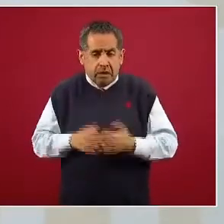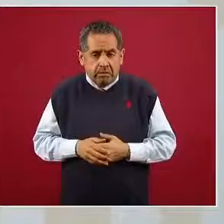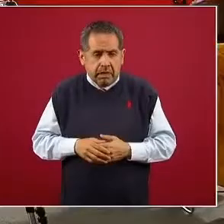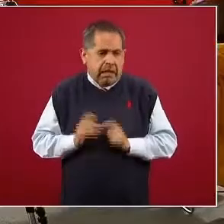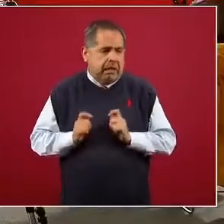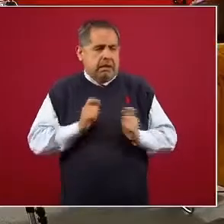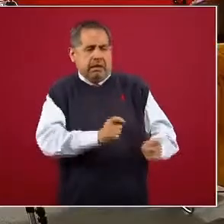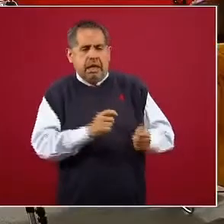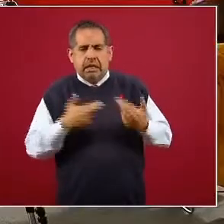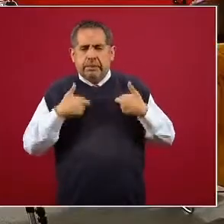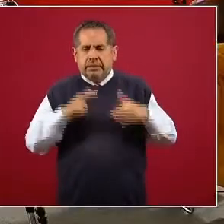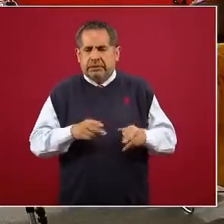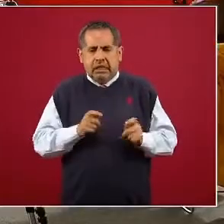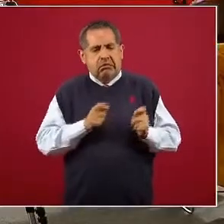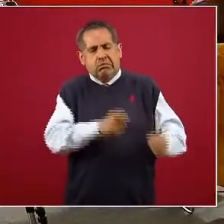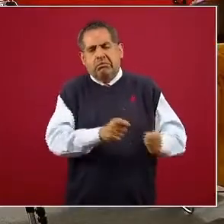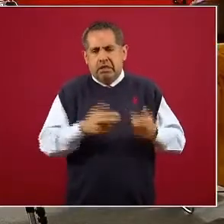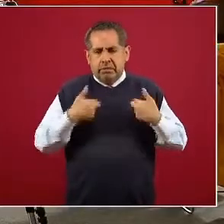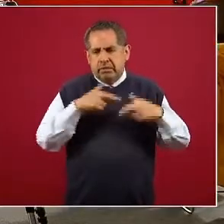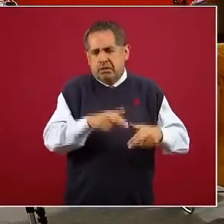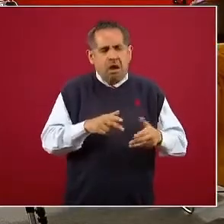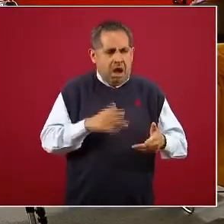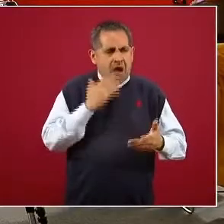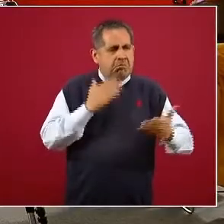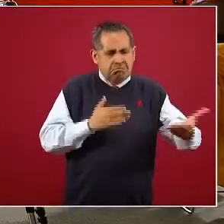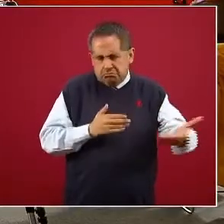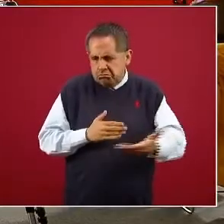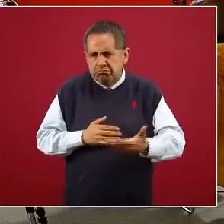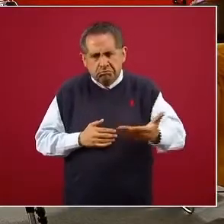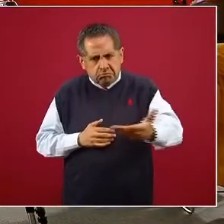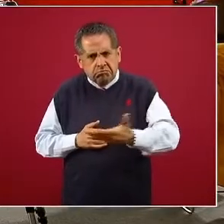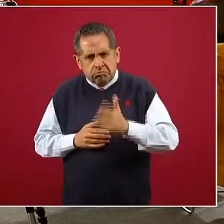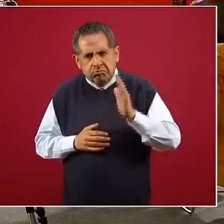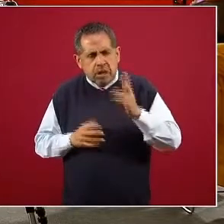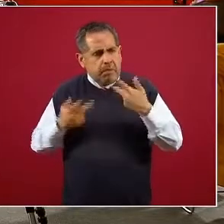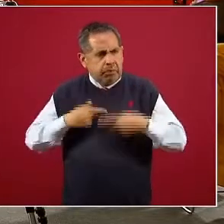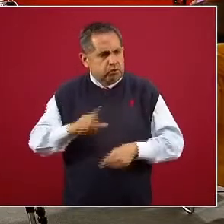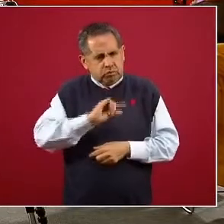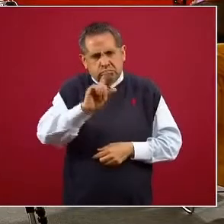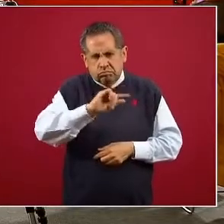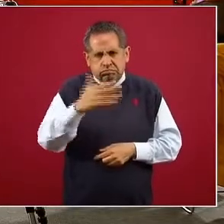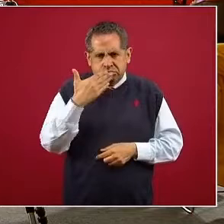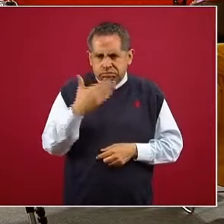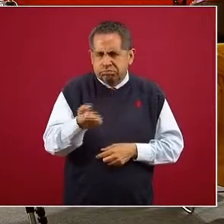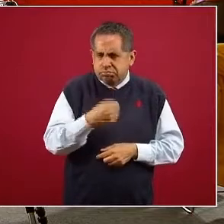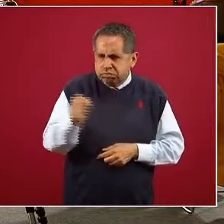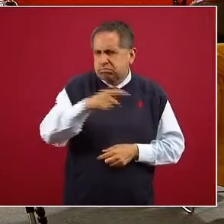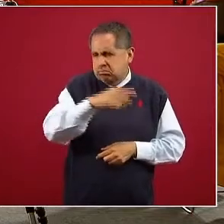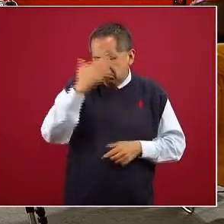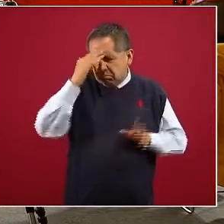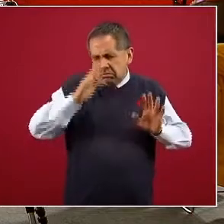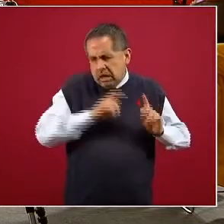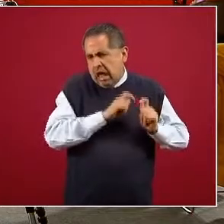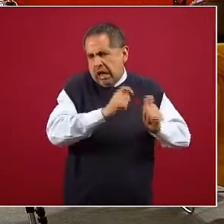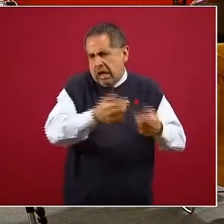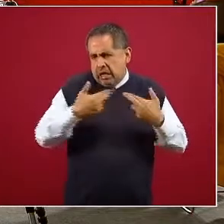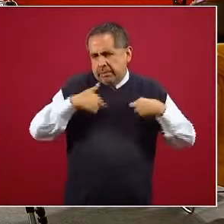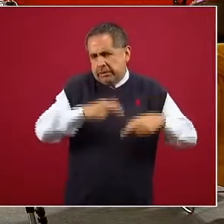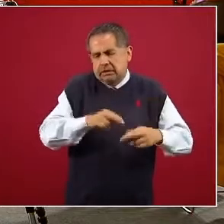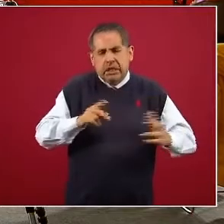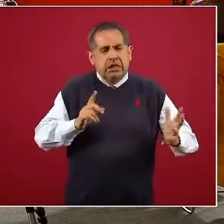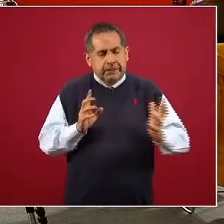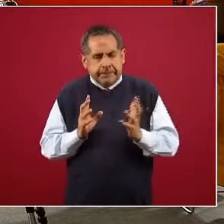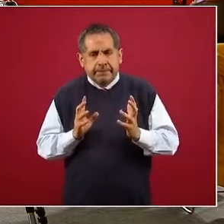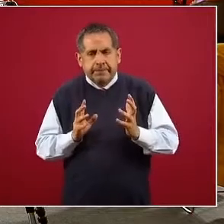estado representantes, desde luego siempre son personas muy autorizadas, personas muy competentes,